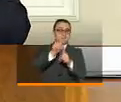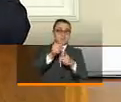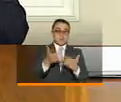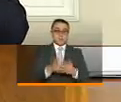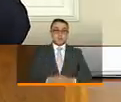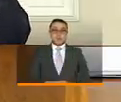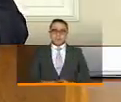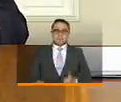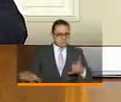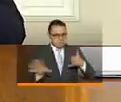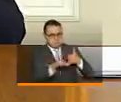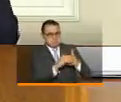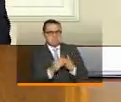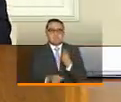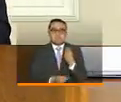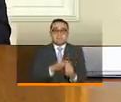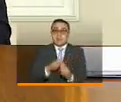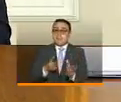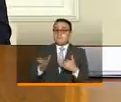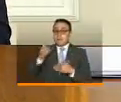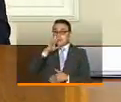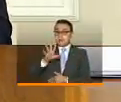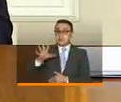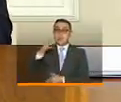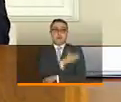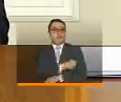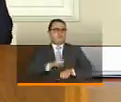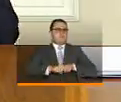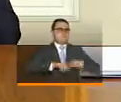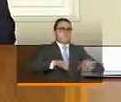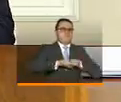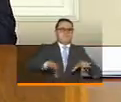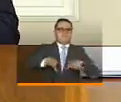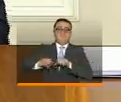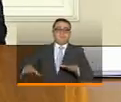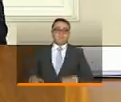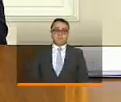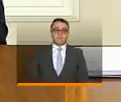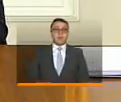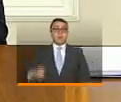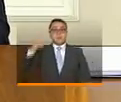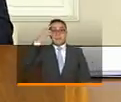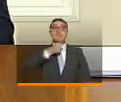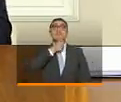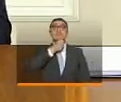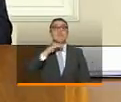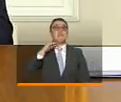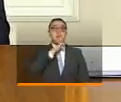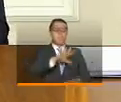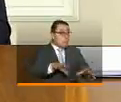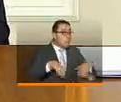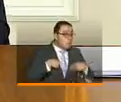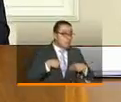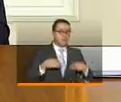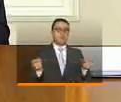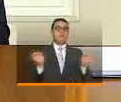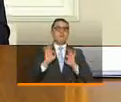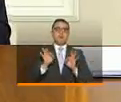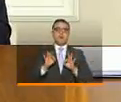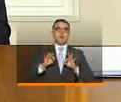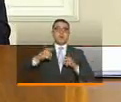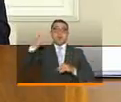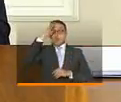todos contribuir? Difundir este Plan Nacional de Vacunación. No dejar que nos contaminen las noticias falsas, las especulaciones, los mensajes